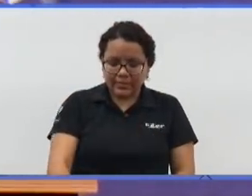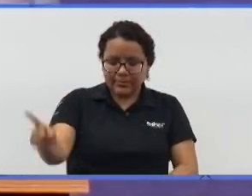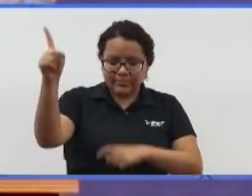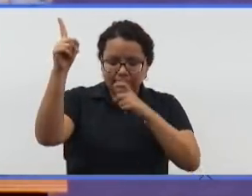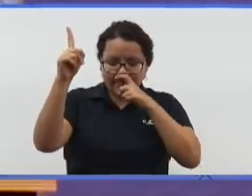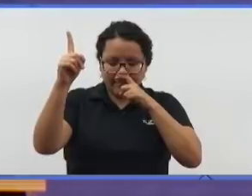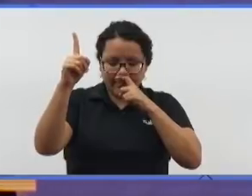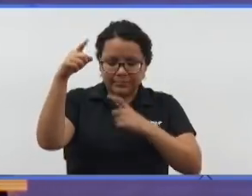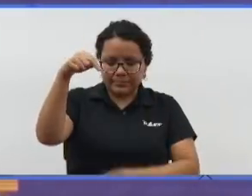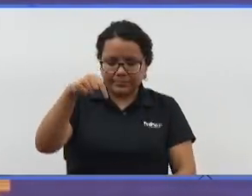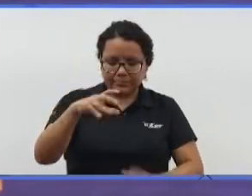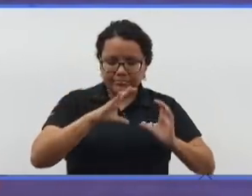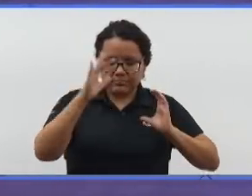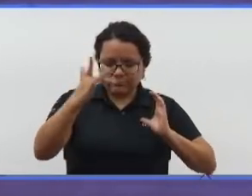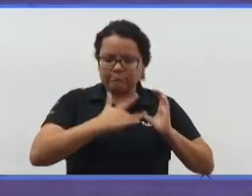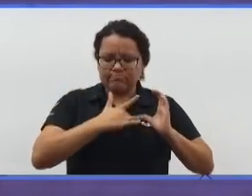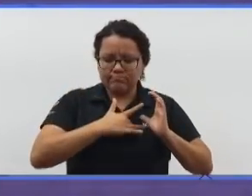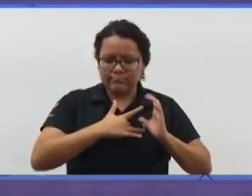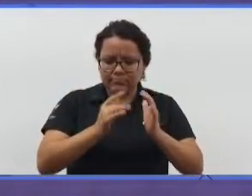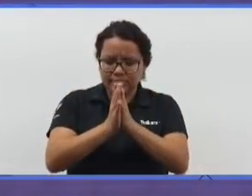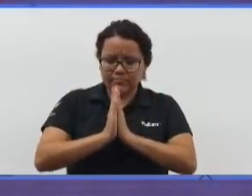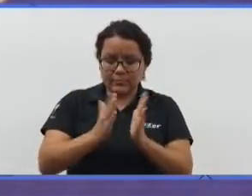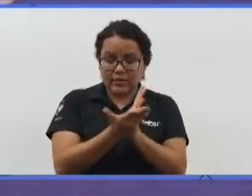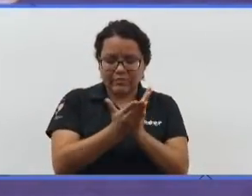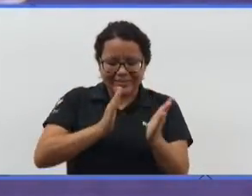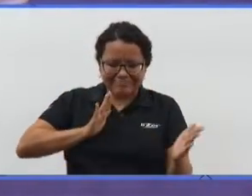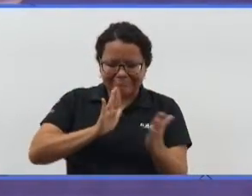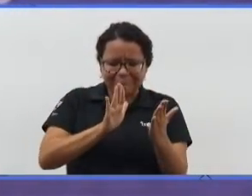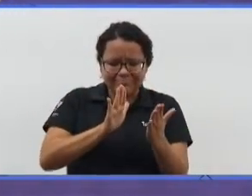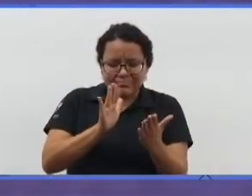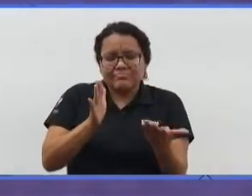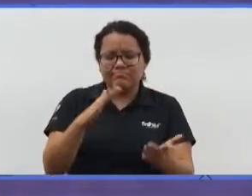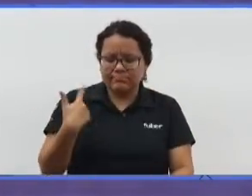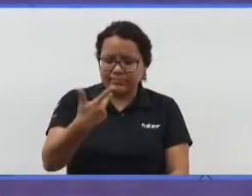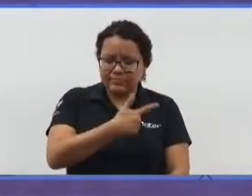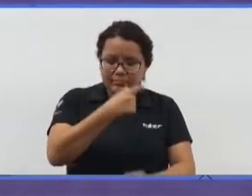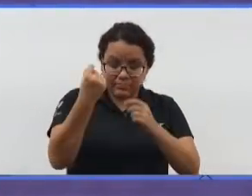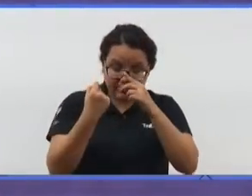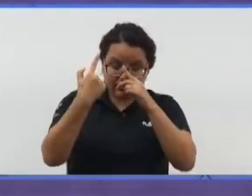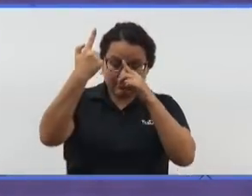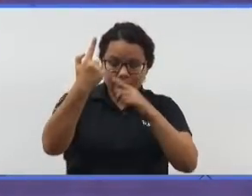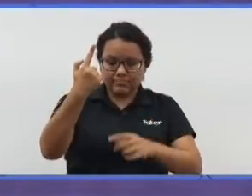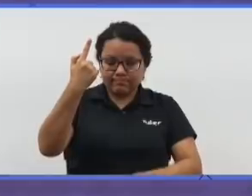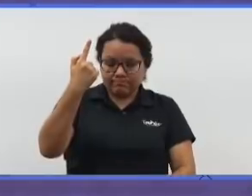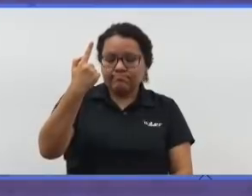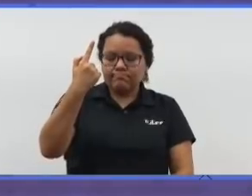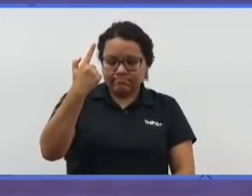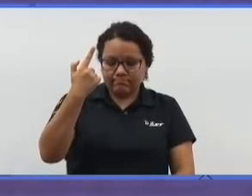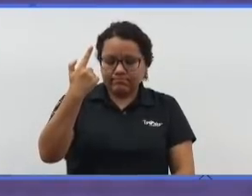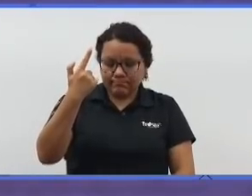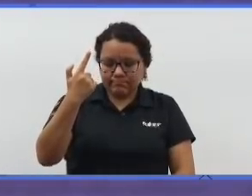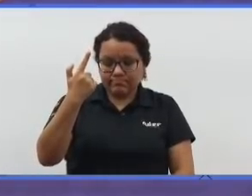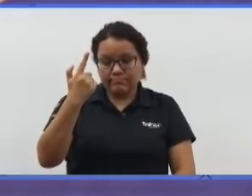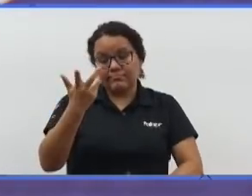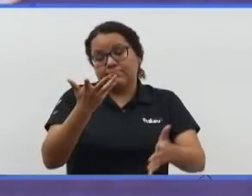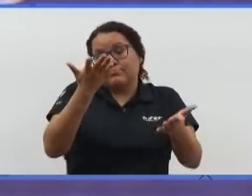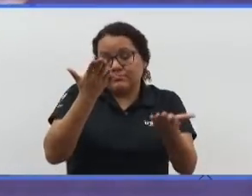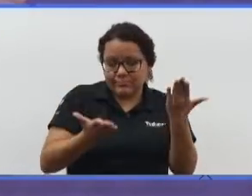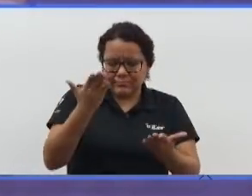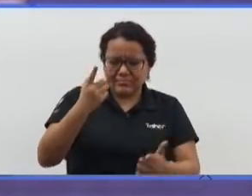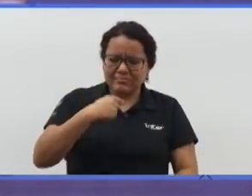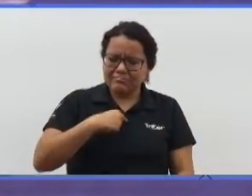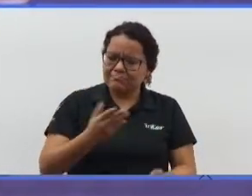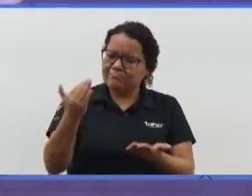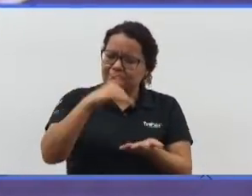háblanos al corazón y confrontamos con tu palabra señor para que podamos entender si existe la necesidad de